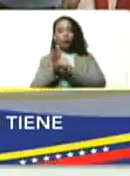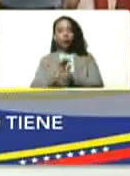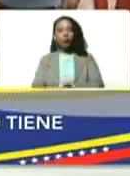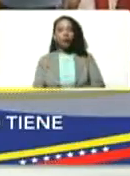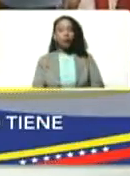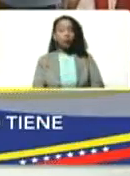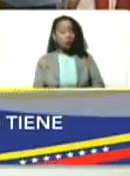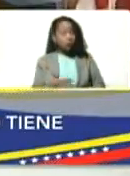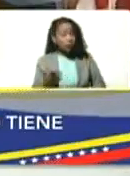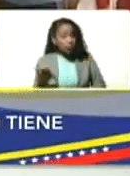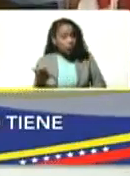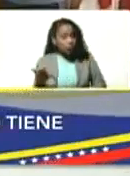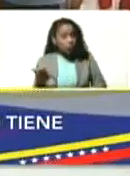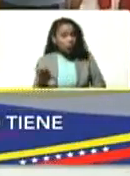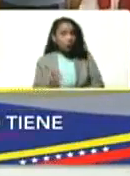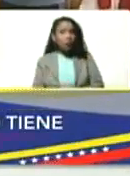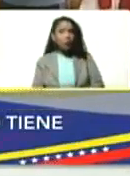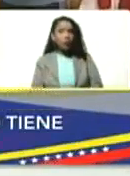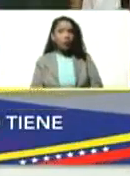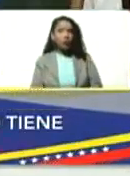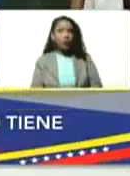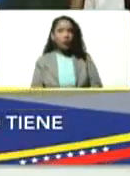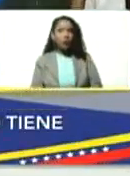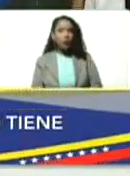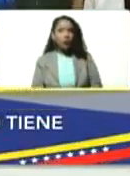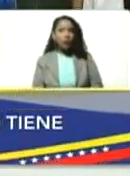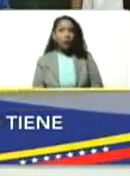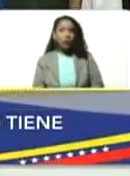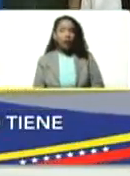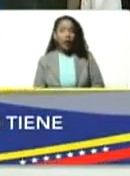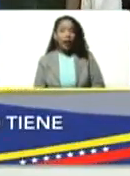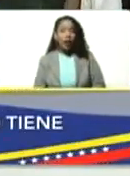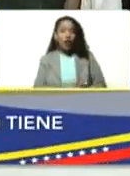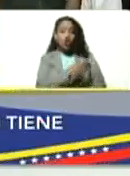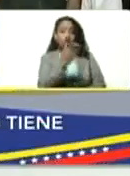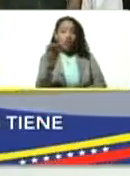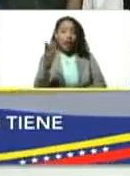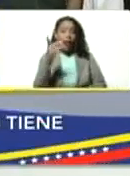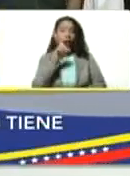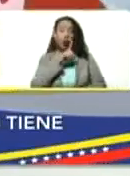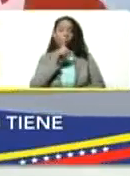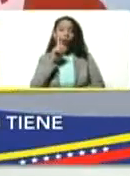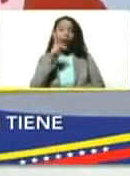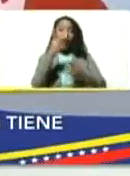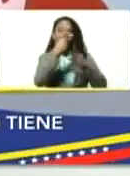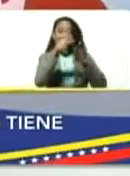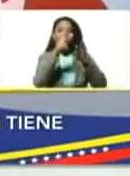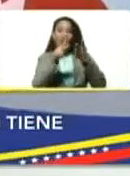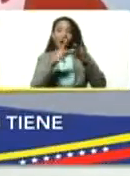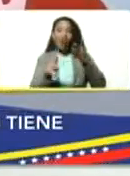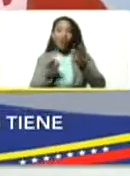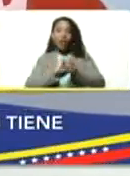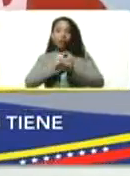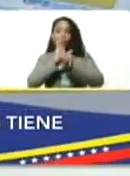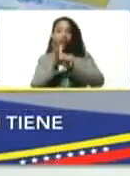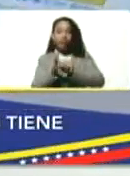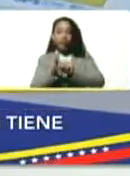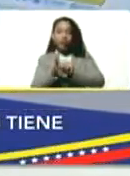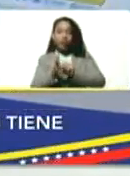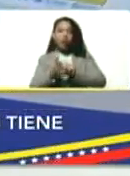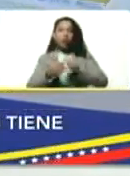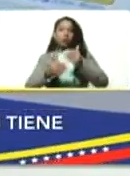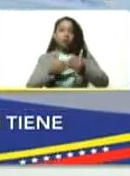Y las versiones que llaman ustedes, las variantes de coronavirus, bueno,